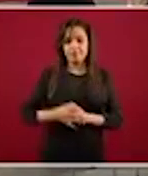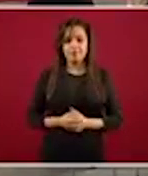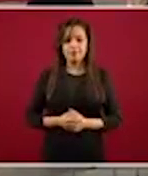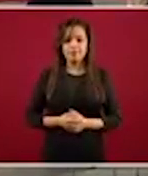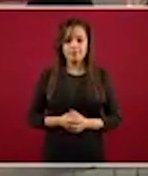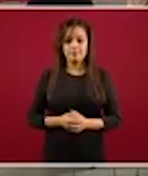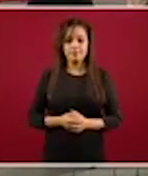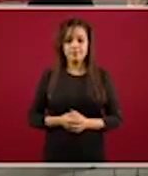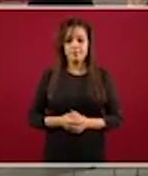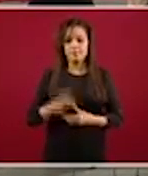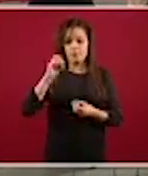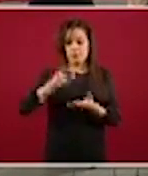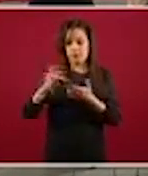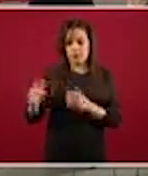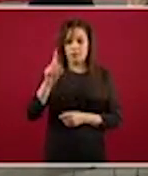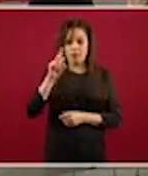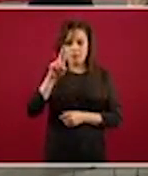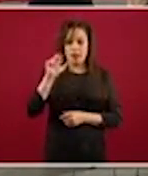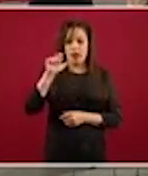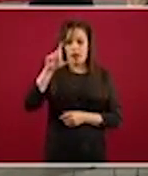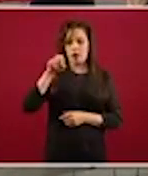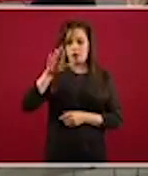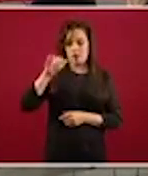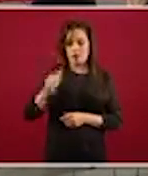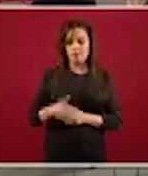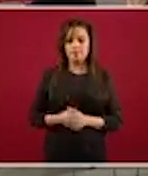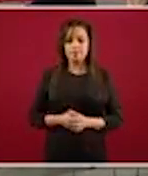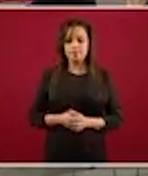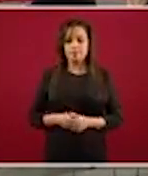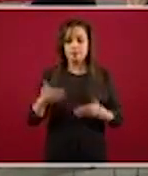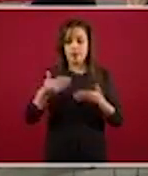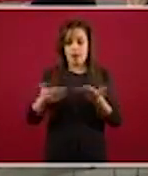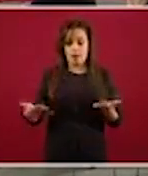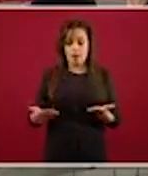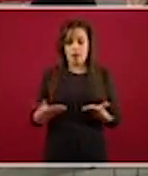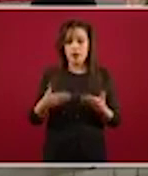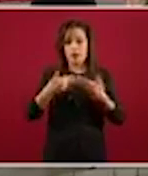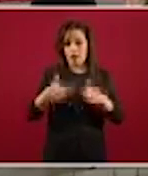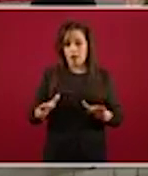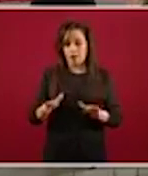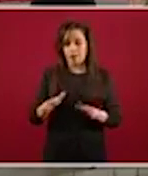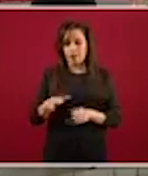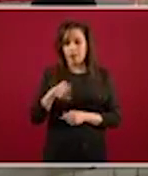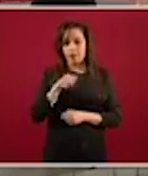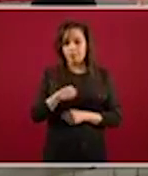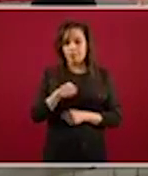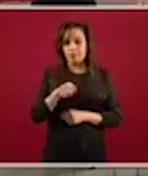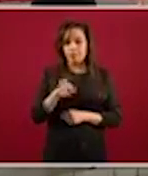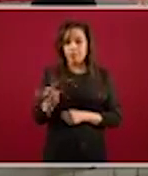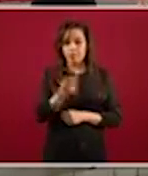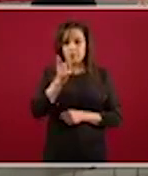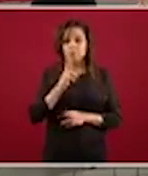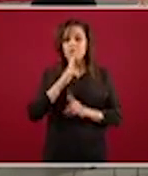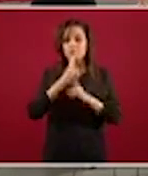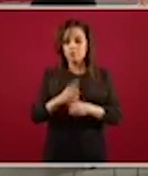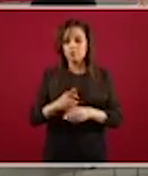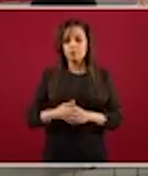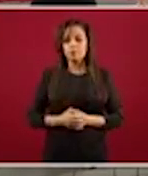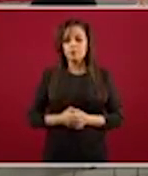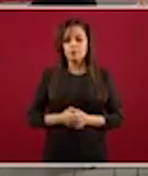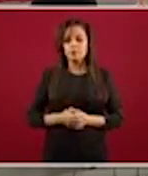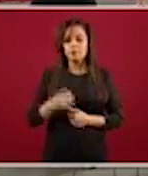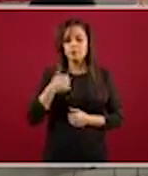Muchas gracias, doctora Lomía. Antes de pasar a la sección de preguntas y respuestas, me vuelvo a parar, quisiera despedir a nuestro grupo